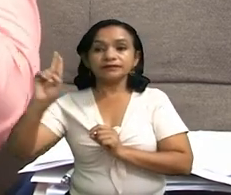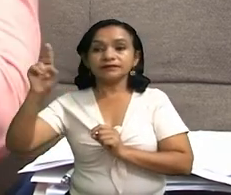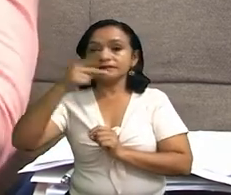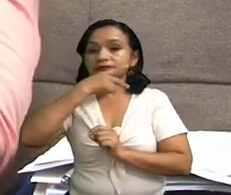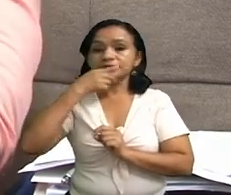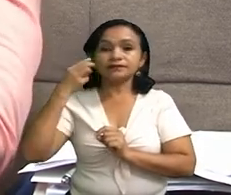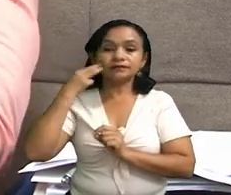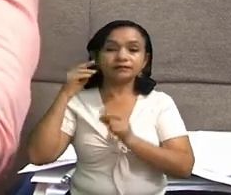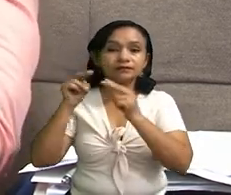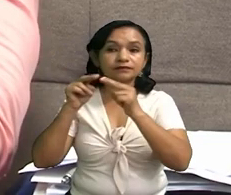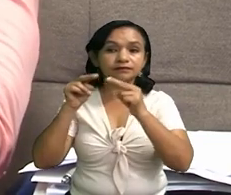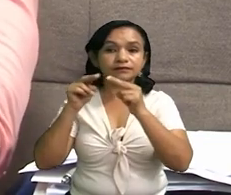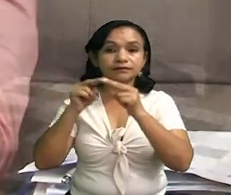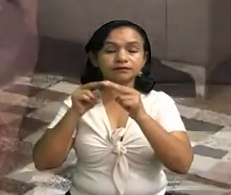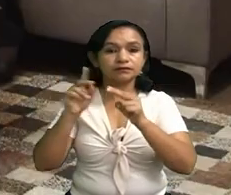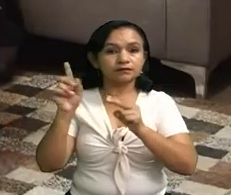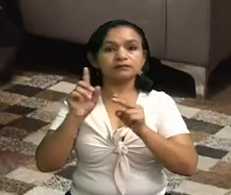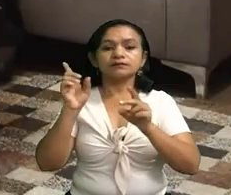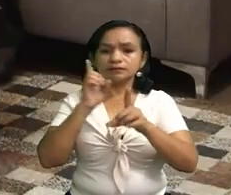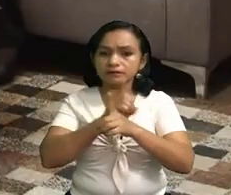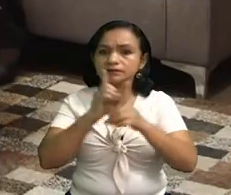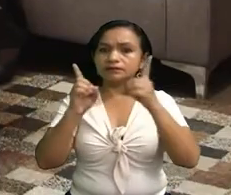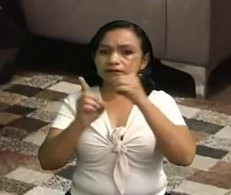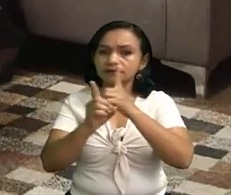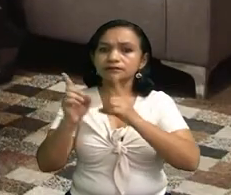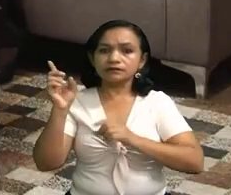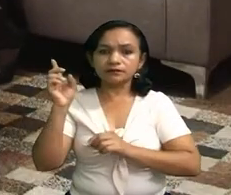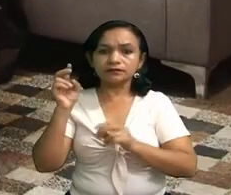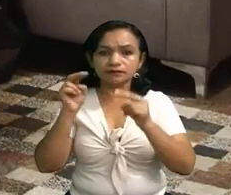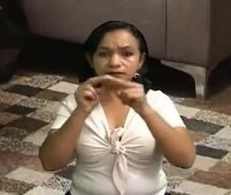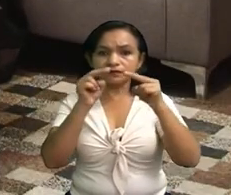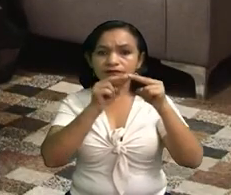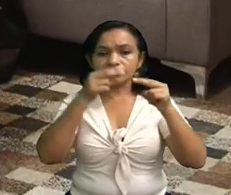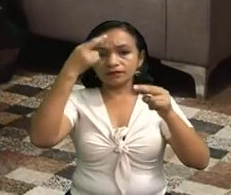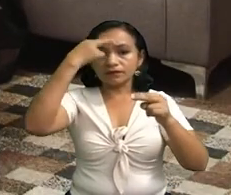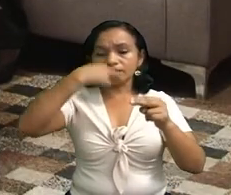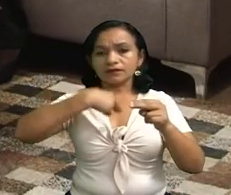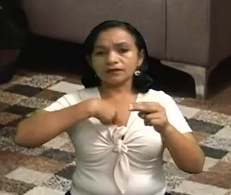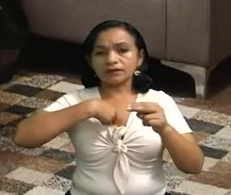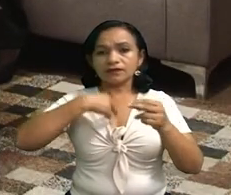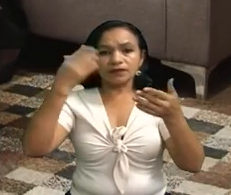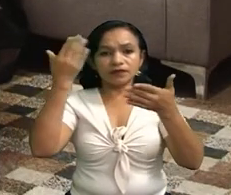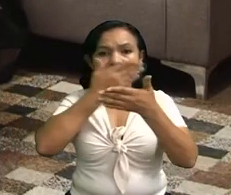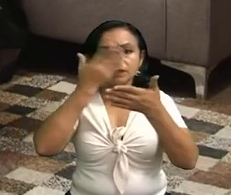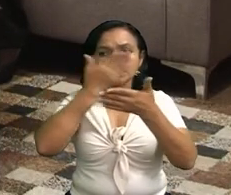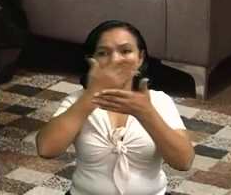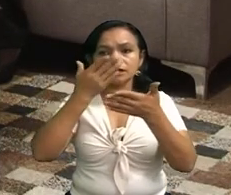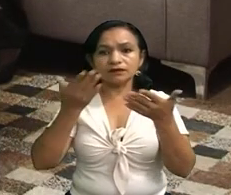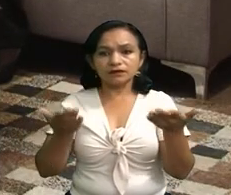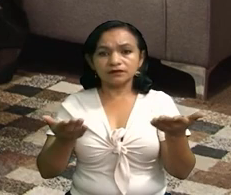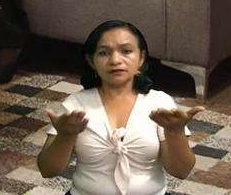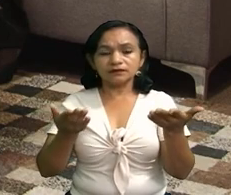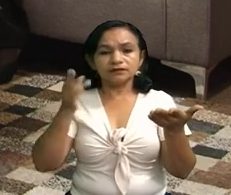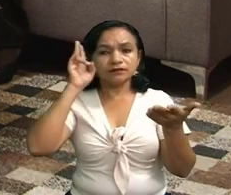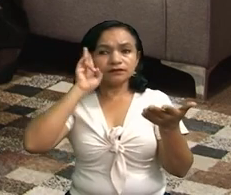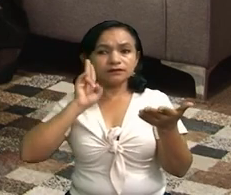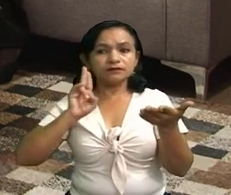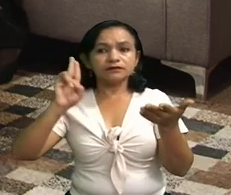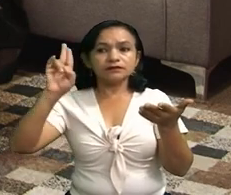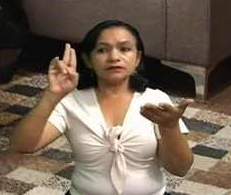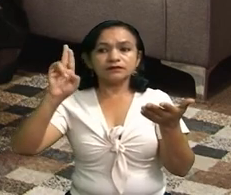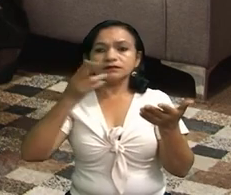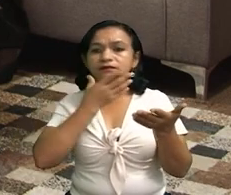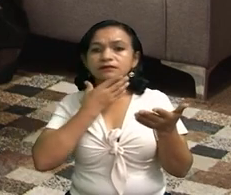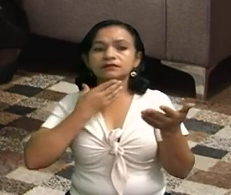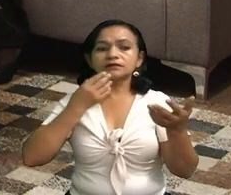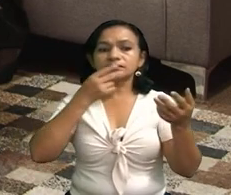tiene ningún contacto, debe de tener contacto, porque la responsabilidad de formación del profesional es de la universidad, es del